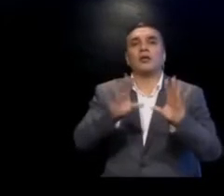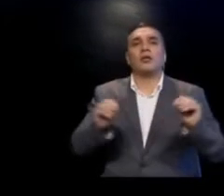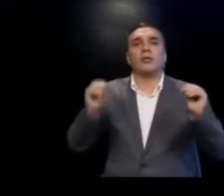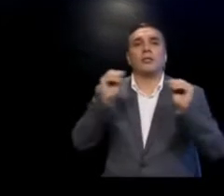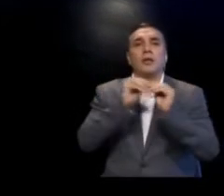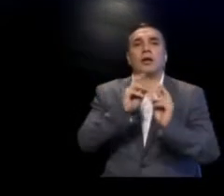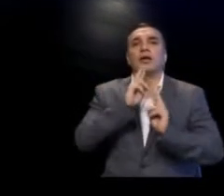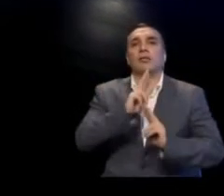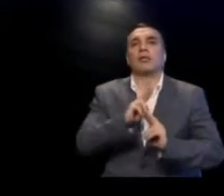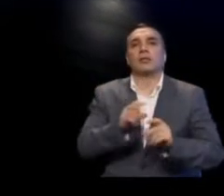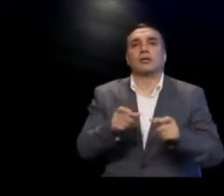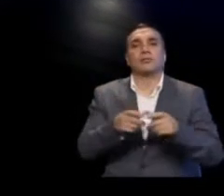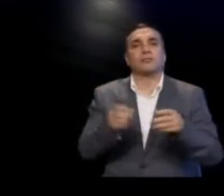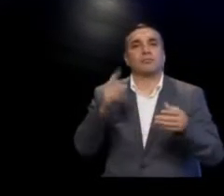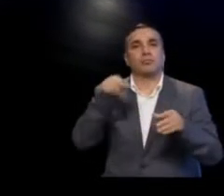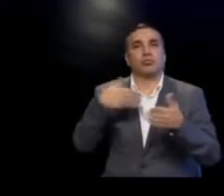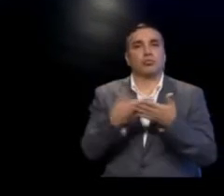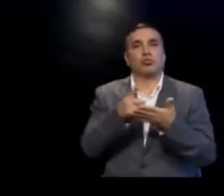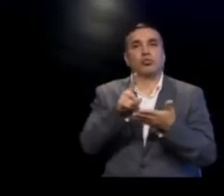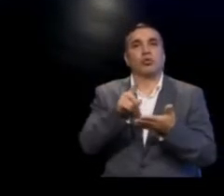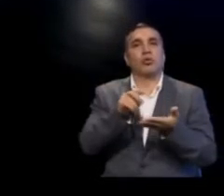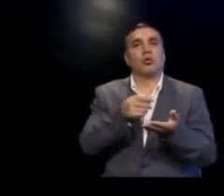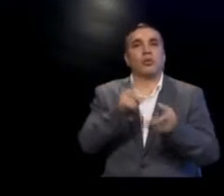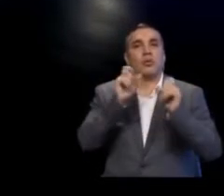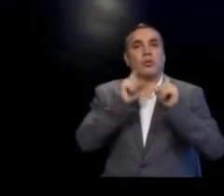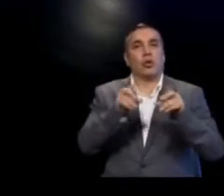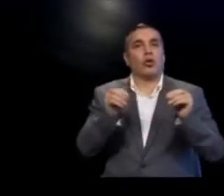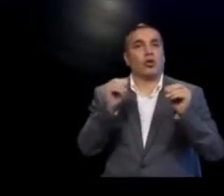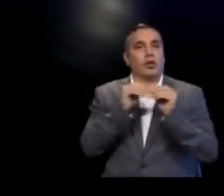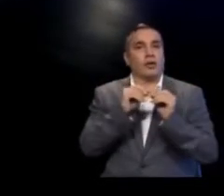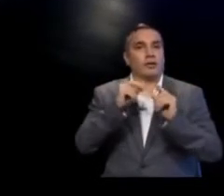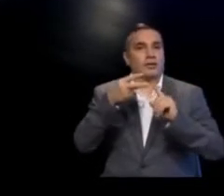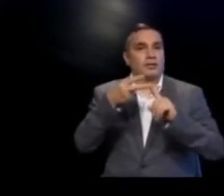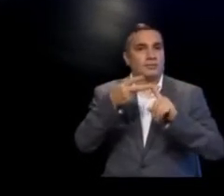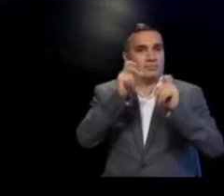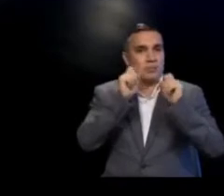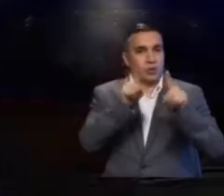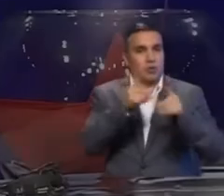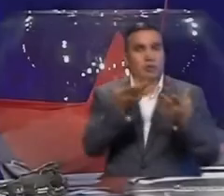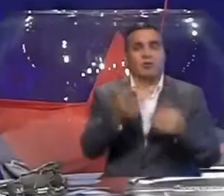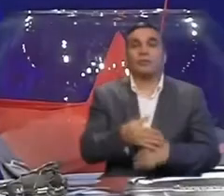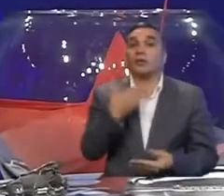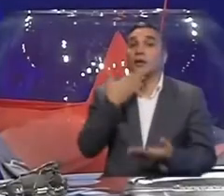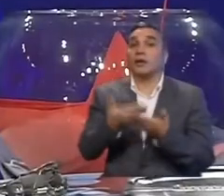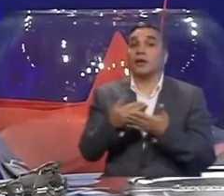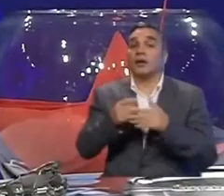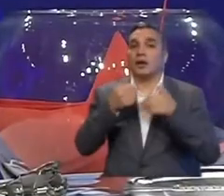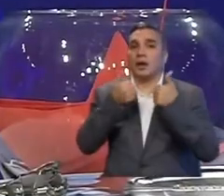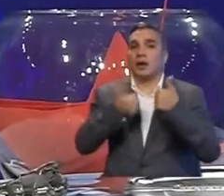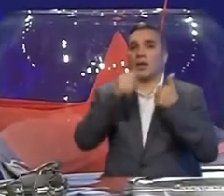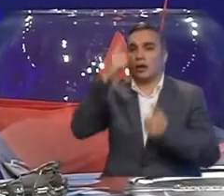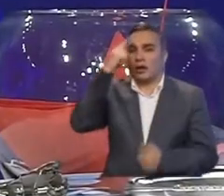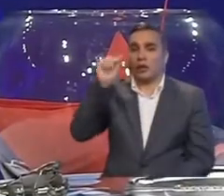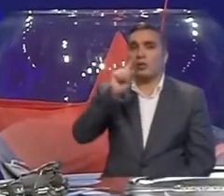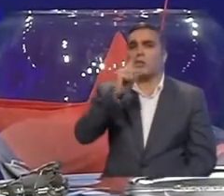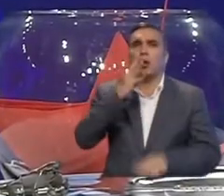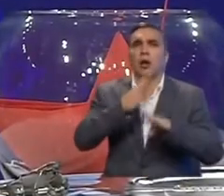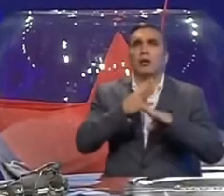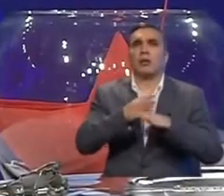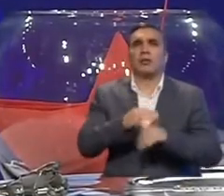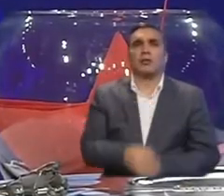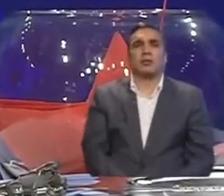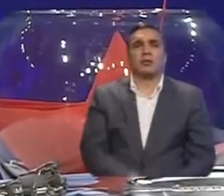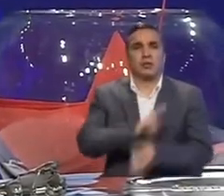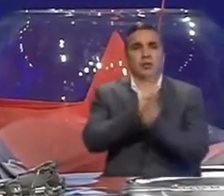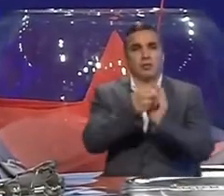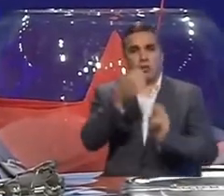su respuesta a través de una repregunta que vamos a hacer. Andrés. Gracias, Ruth. Candidato Lazo, usted ha hablado de